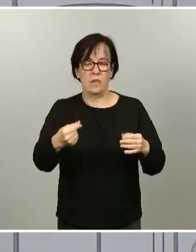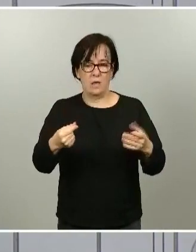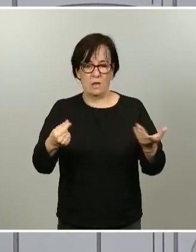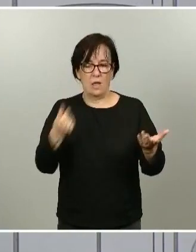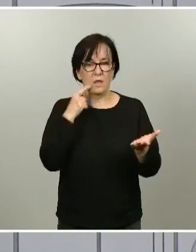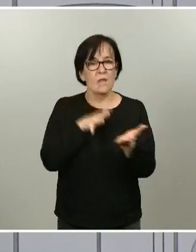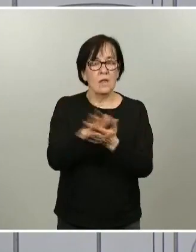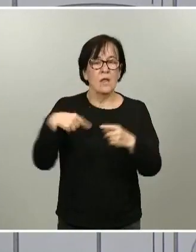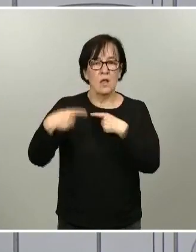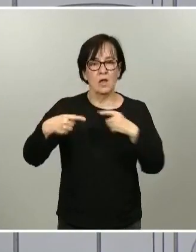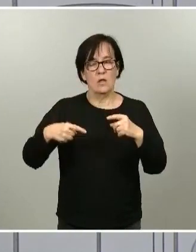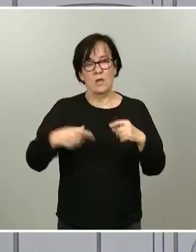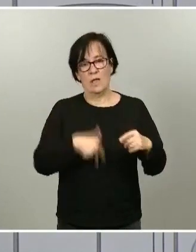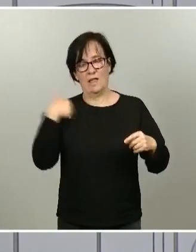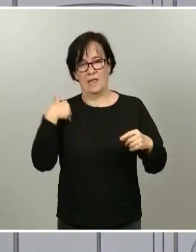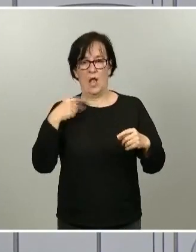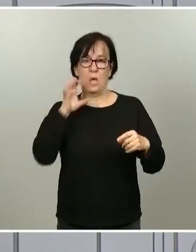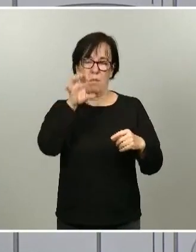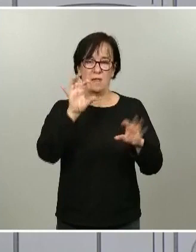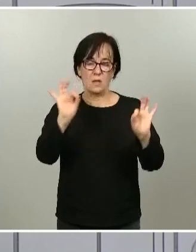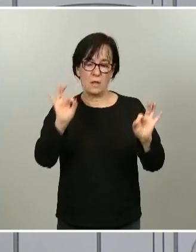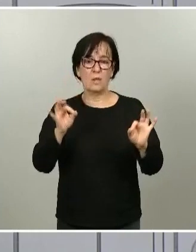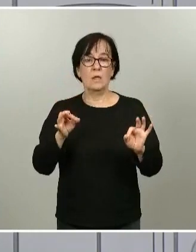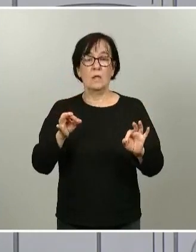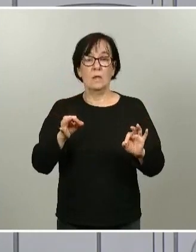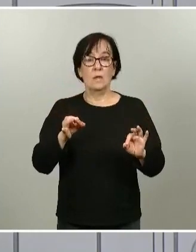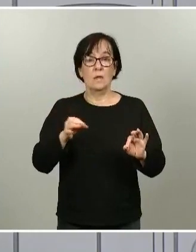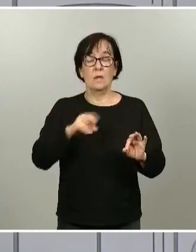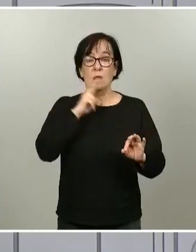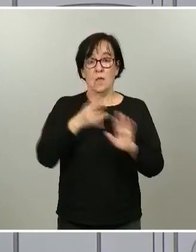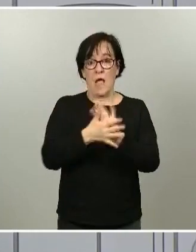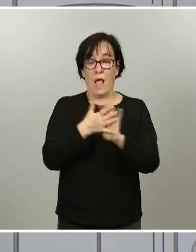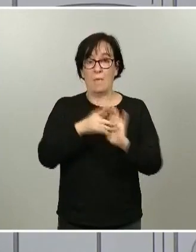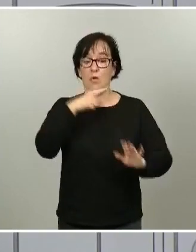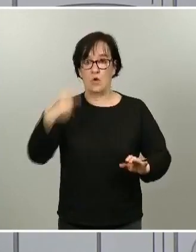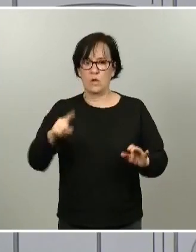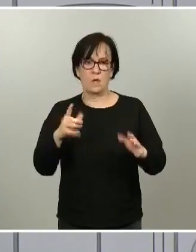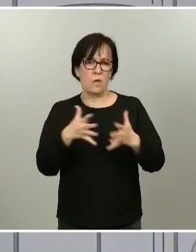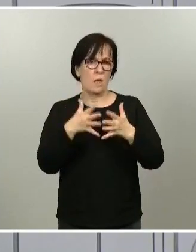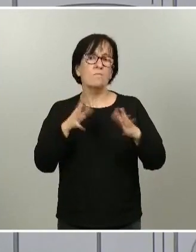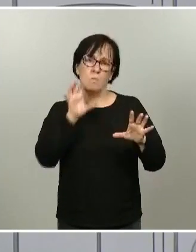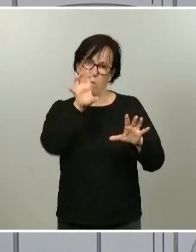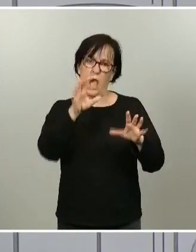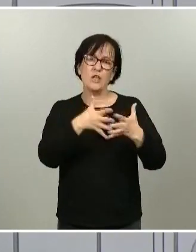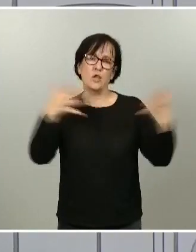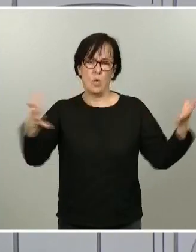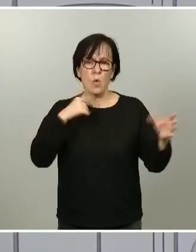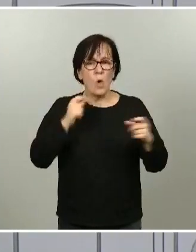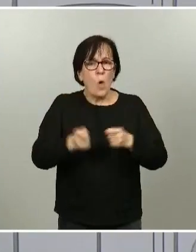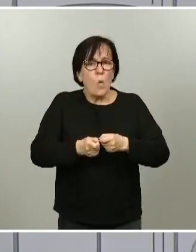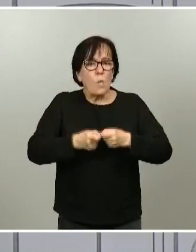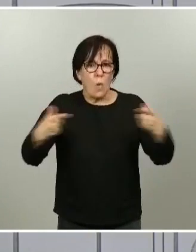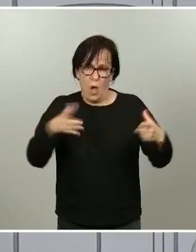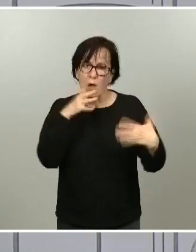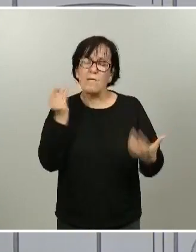global en un país concreto. Si hablamos de Rusia, es un país enorme que está teniendo uno de los mayores incrementos actualmente, es el